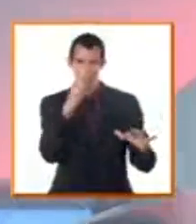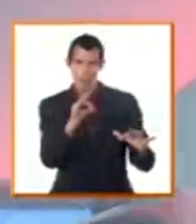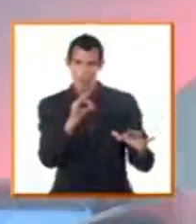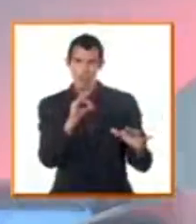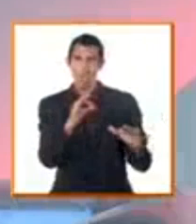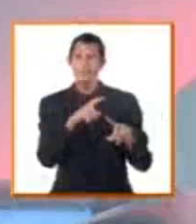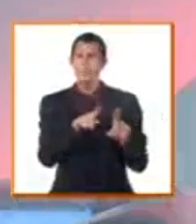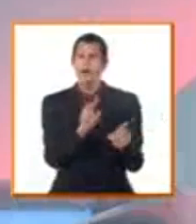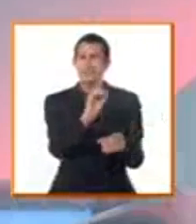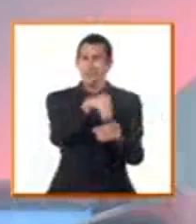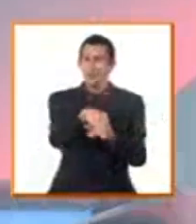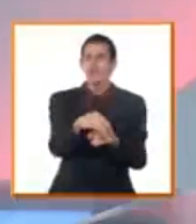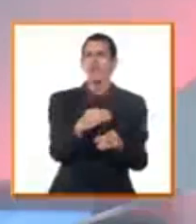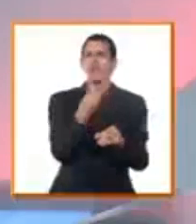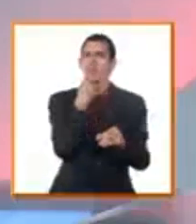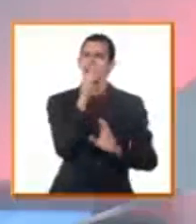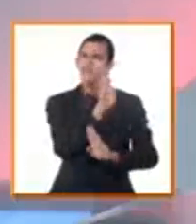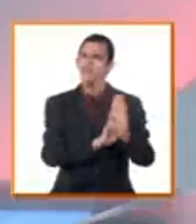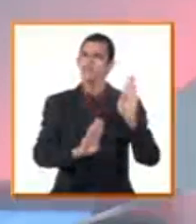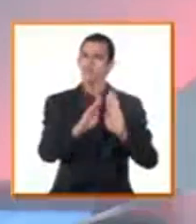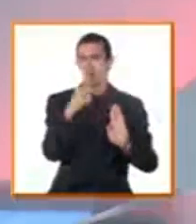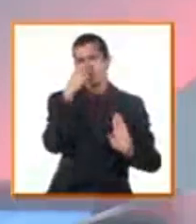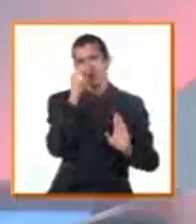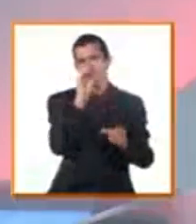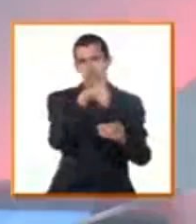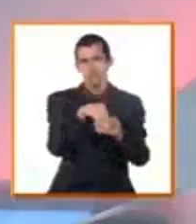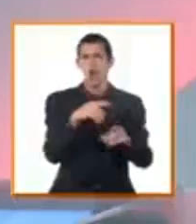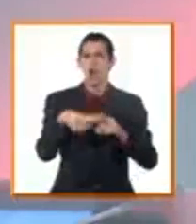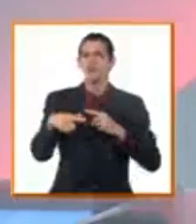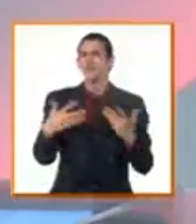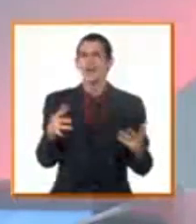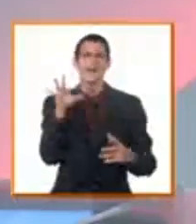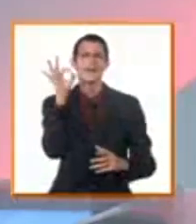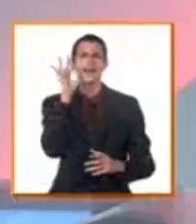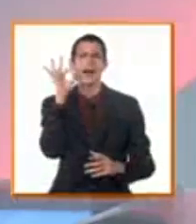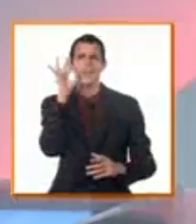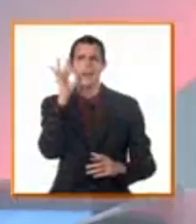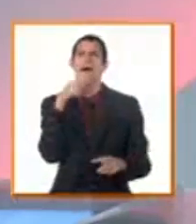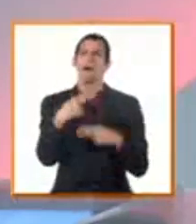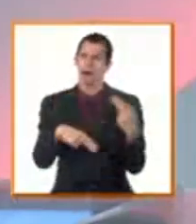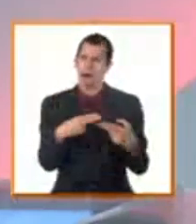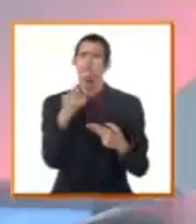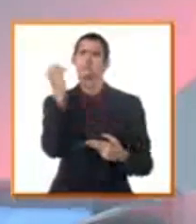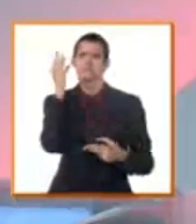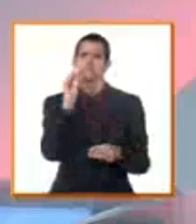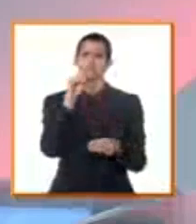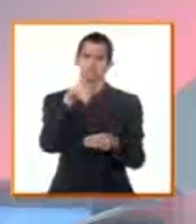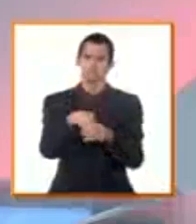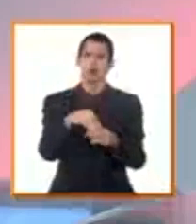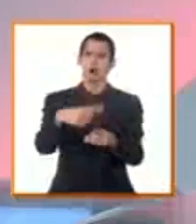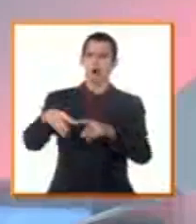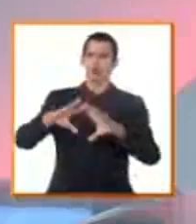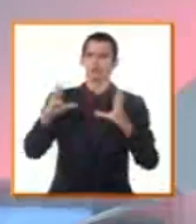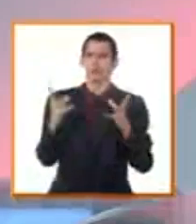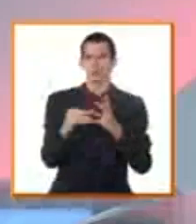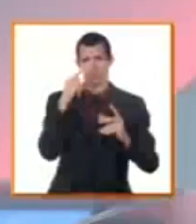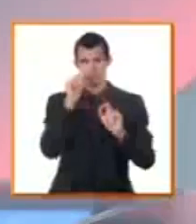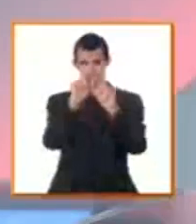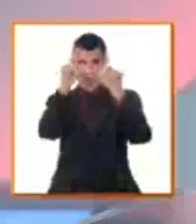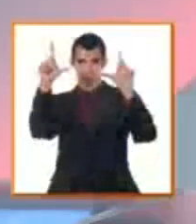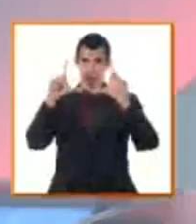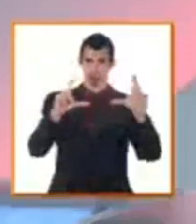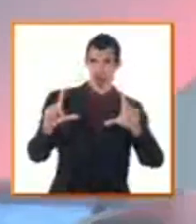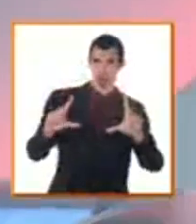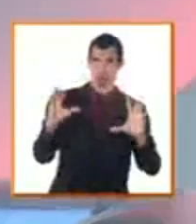en diferentes variables. Ahí en la gráfica de los modos de operar pusimos algunas fotos para que puedan observar en qué consisten los elementos